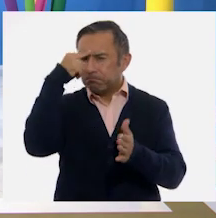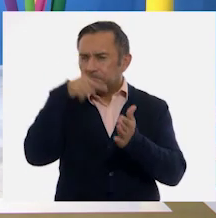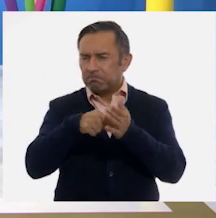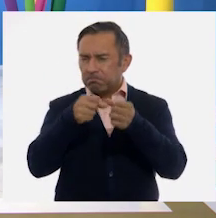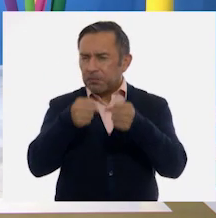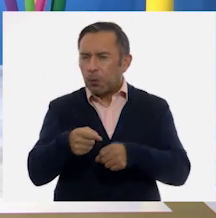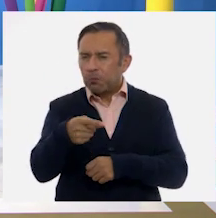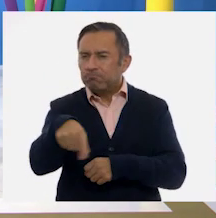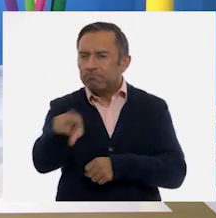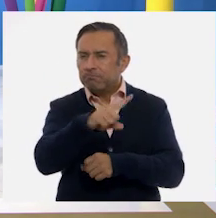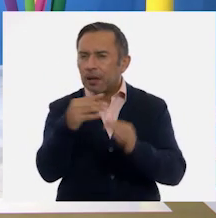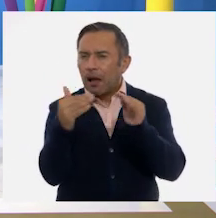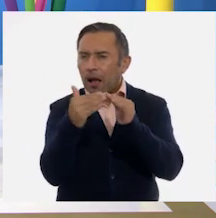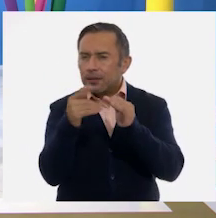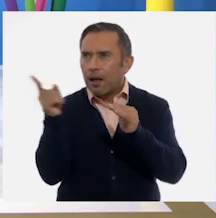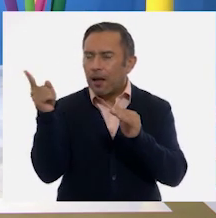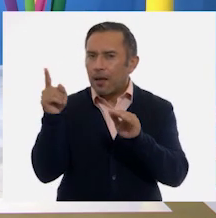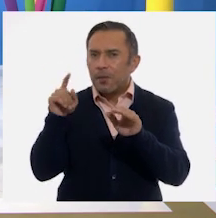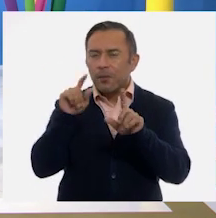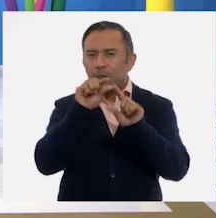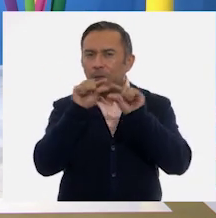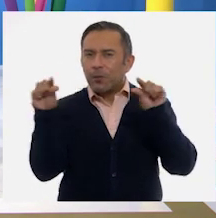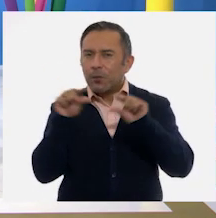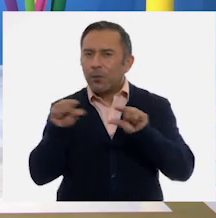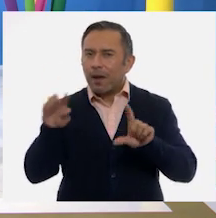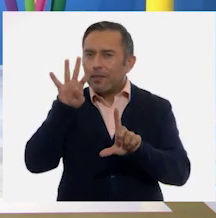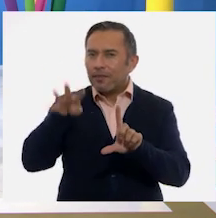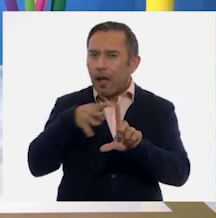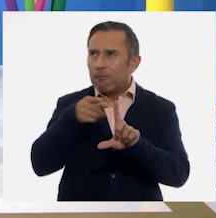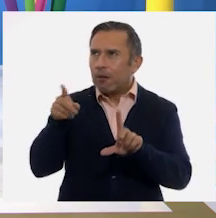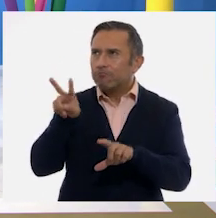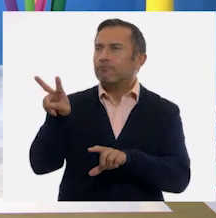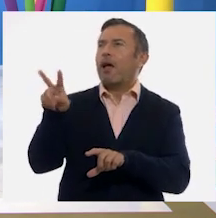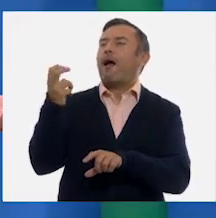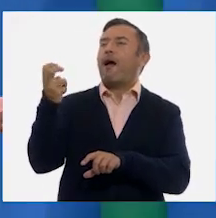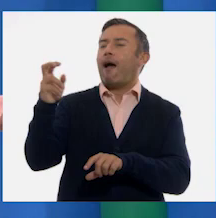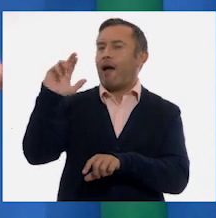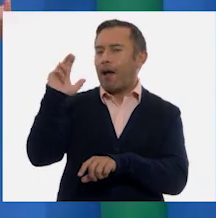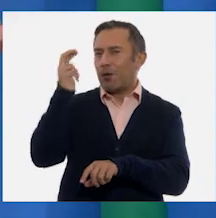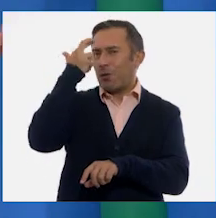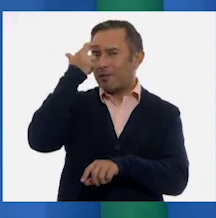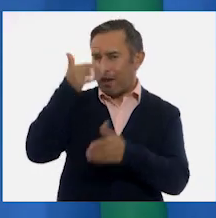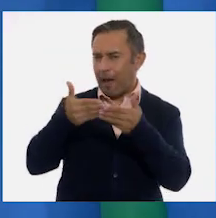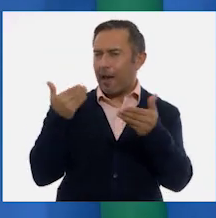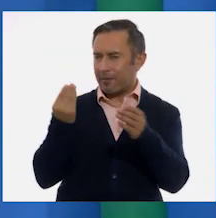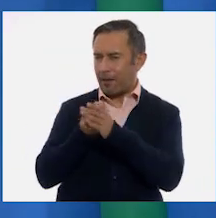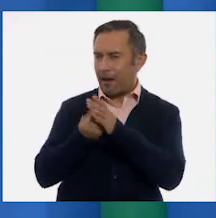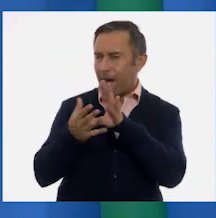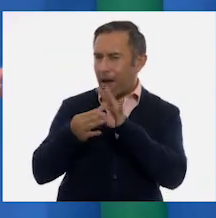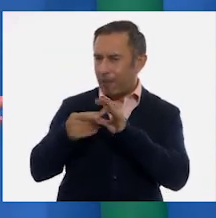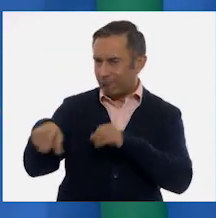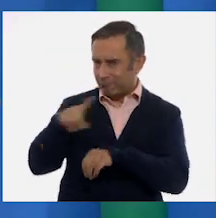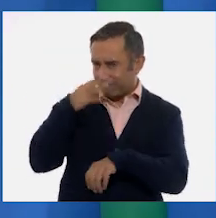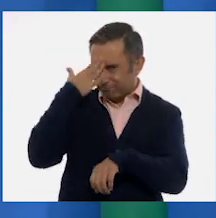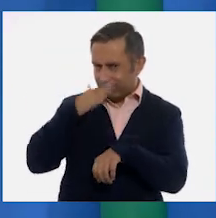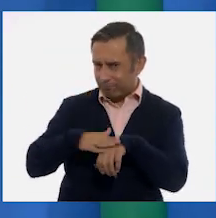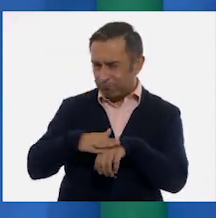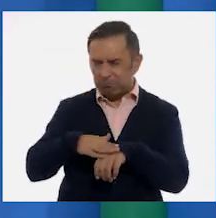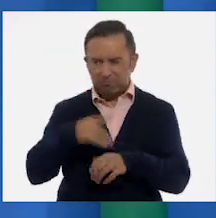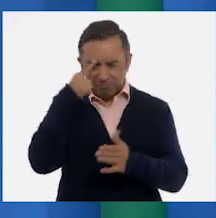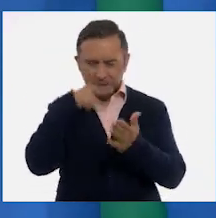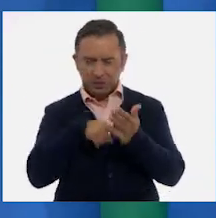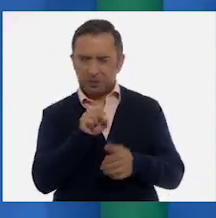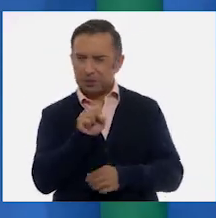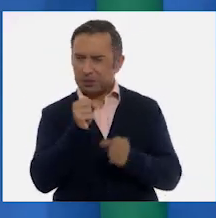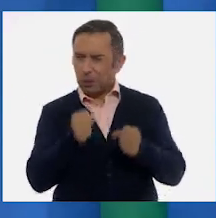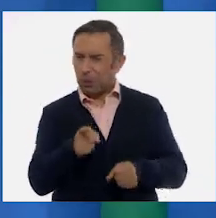recuerdan muy bien esa tabla y lo que vimos la clase pasada. Yo también confío en que sí, pero bueno, ya sabemos. Las